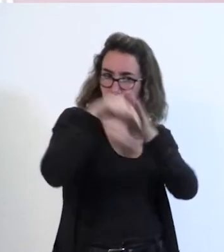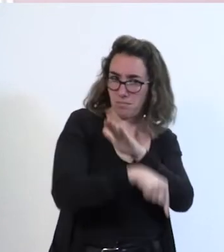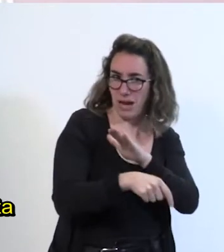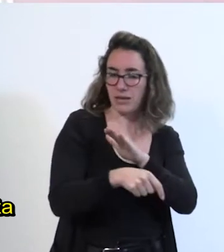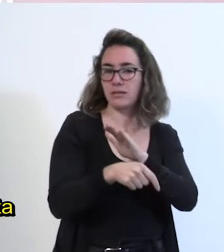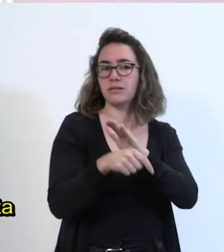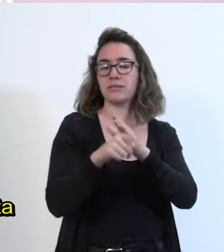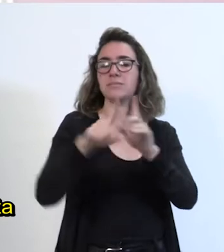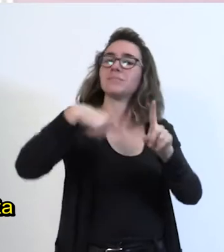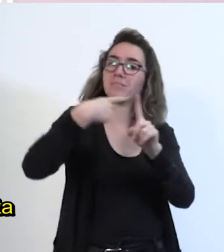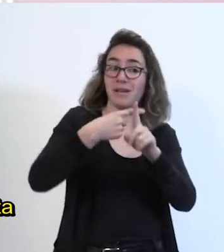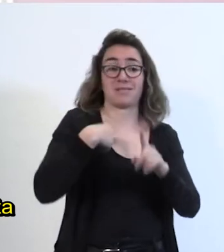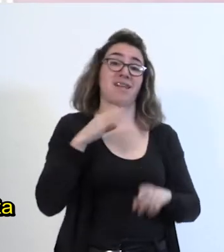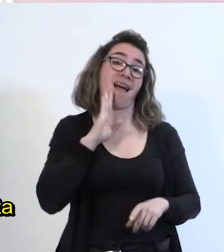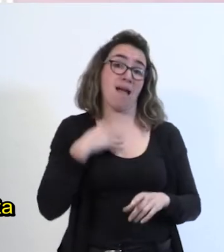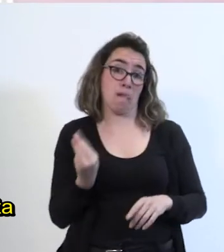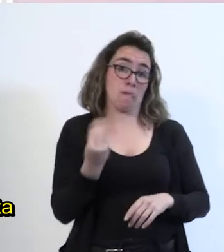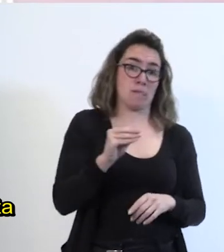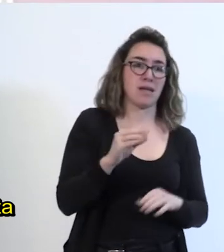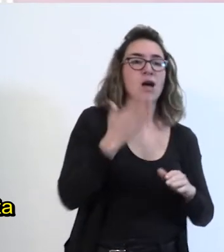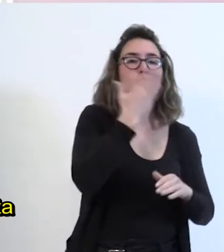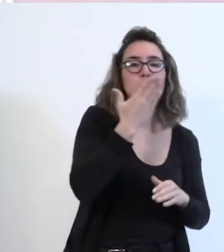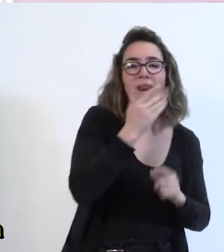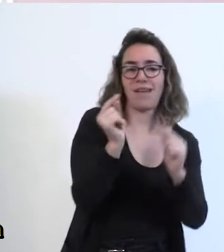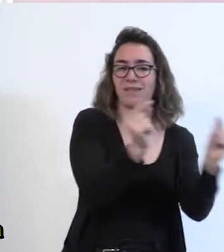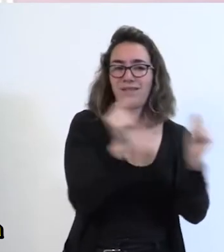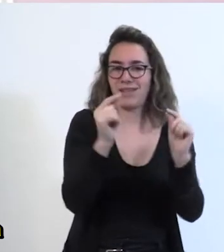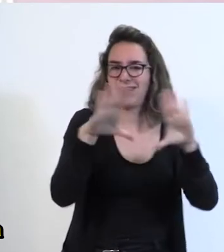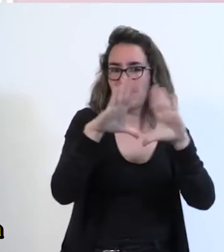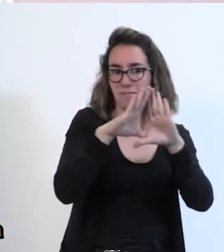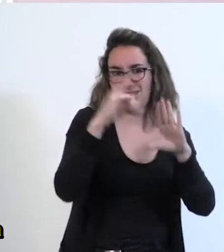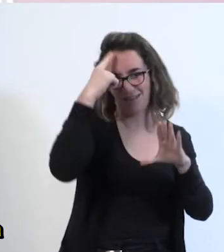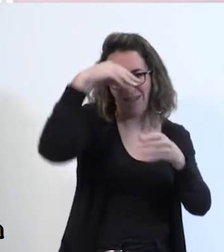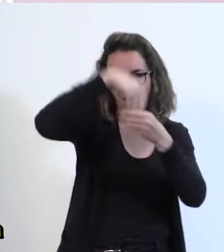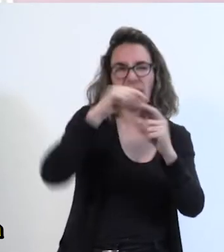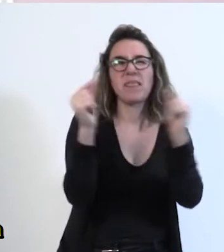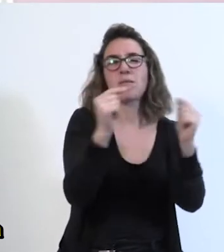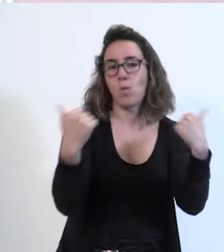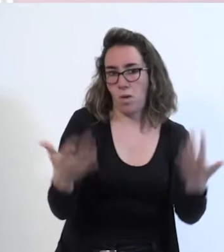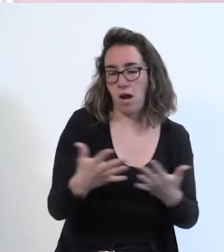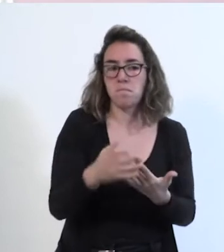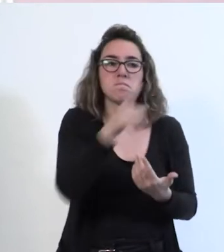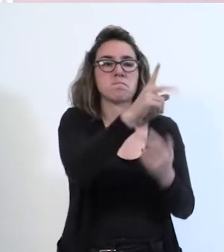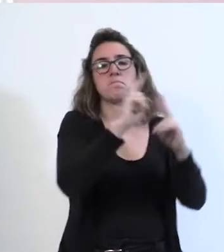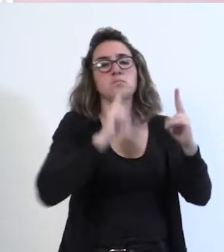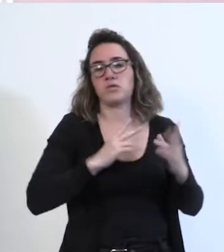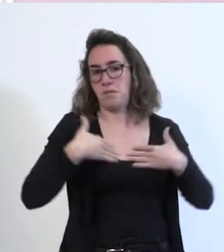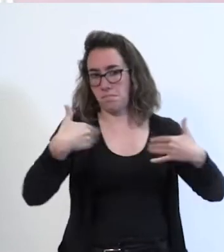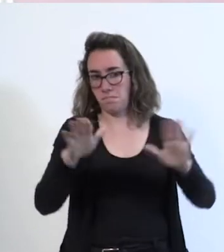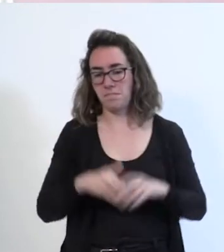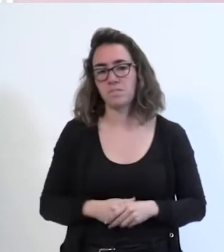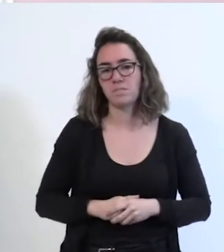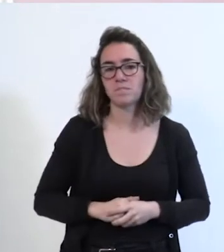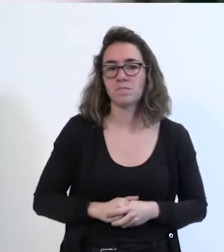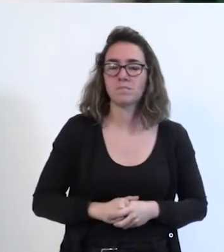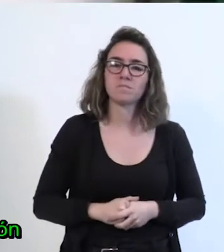nos puedes también hablar de la Escuela de Debate Feminista y los debates que tenéis. Puedes empezar por la pregunta de la compañera a la que yo te planteo, por donde quieras, pero era por